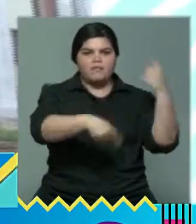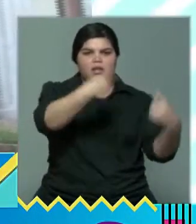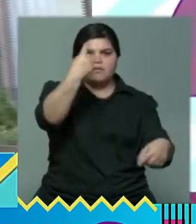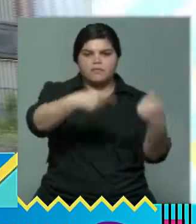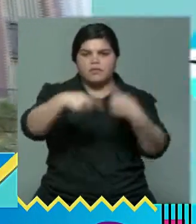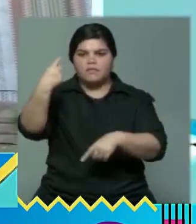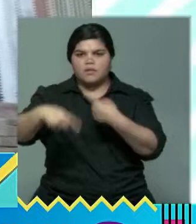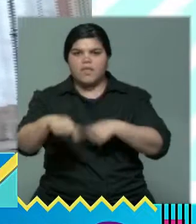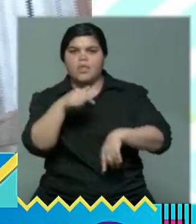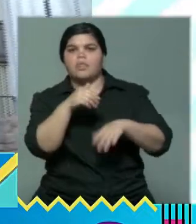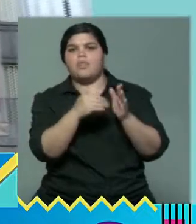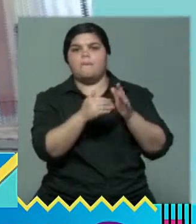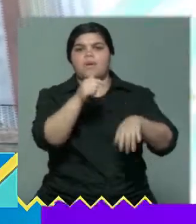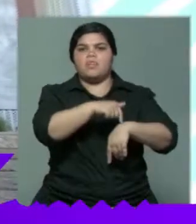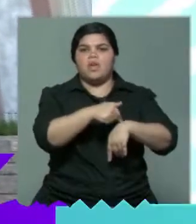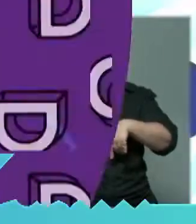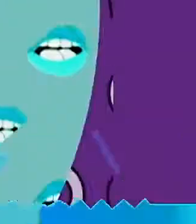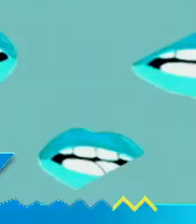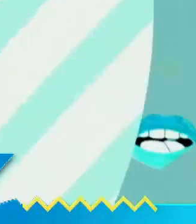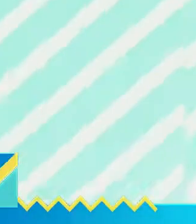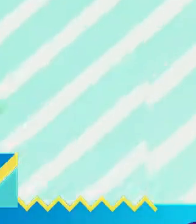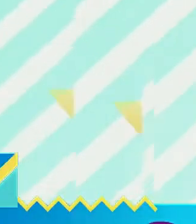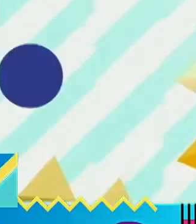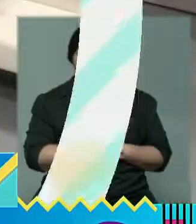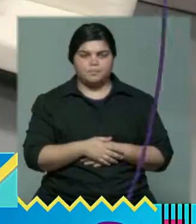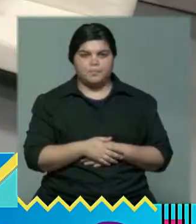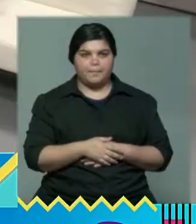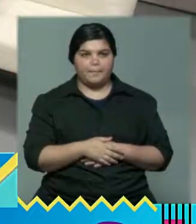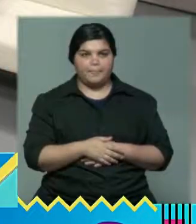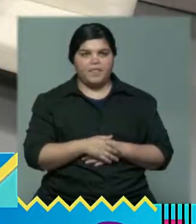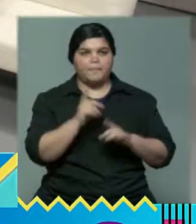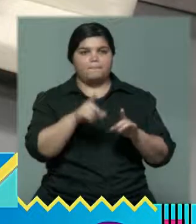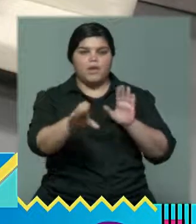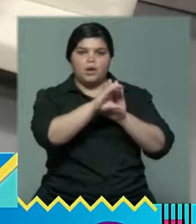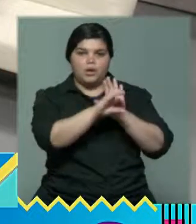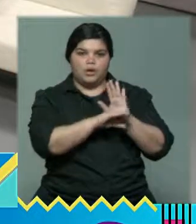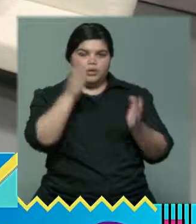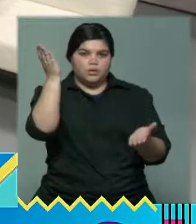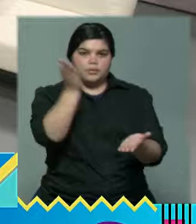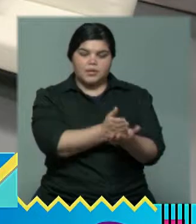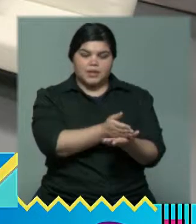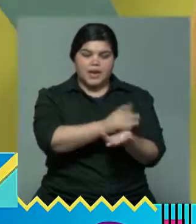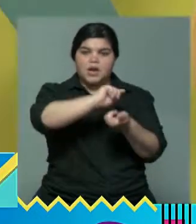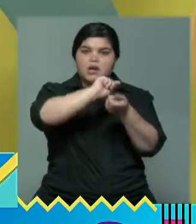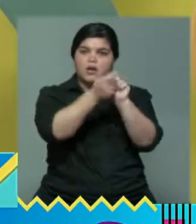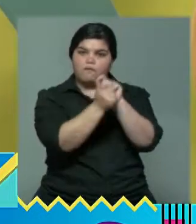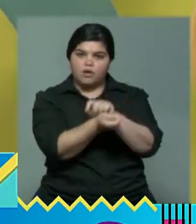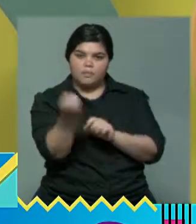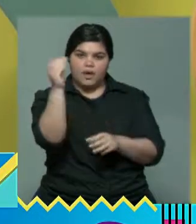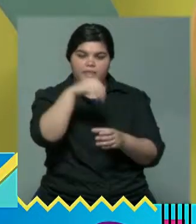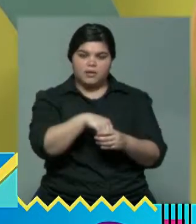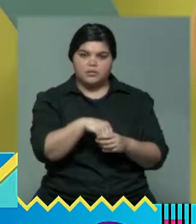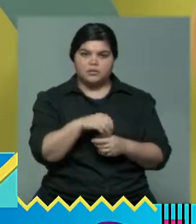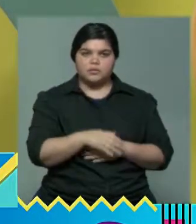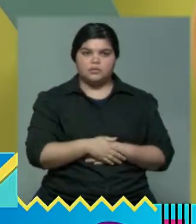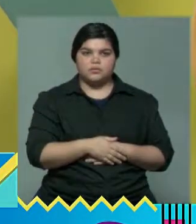distintas épocas. Claro, sí, Bueno, me imagino, no, perdón. Básicamente el Código Penal, las reformas que se han introducido, las más recientes